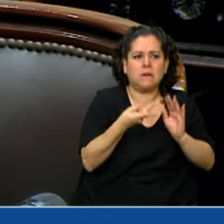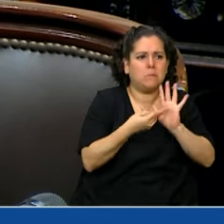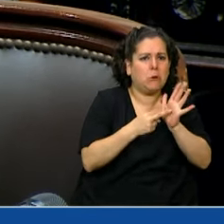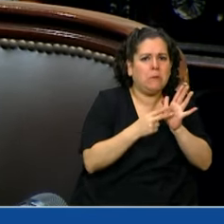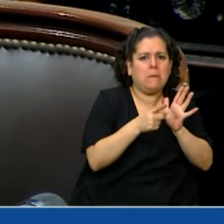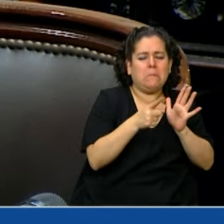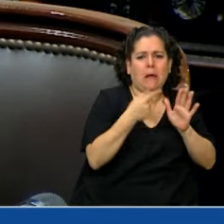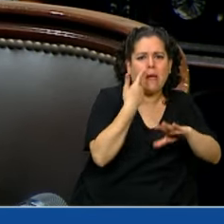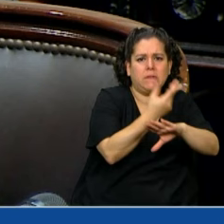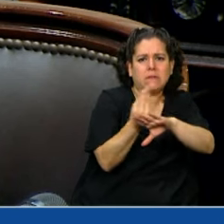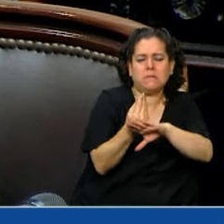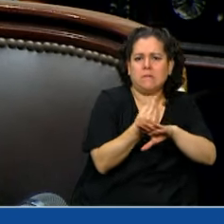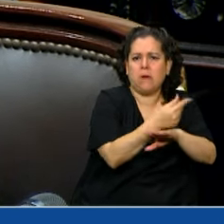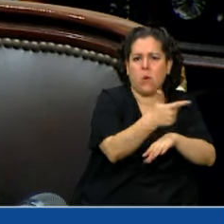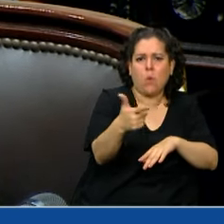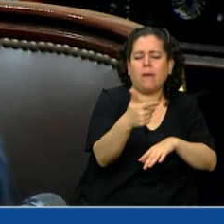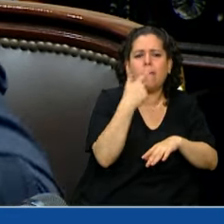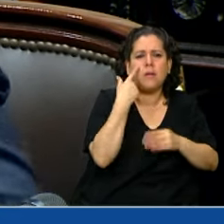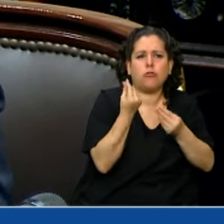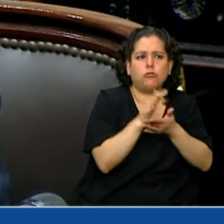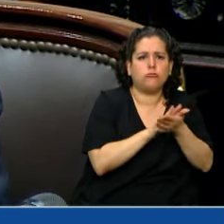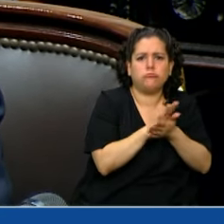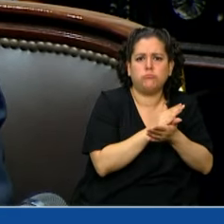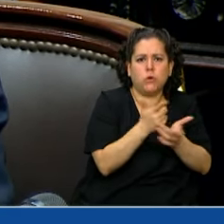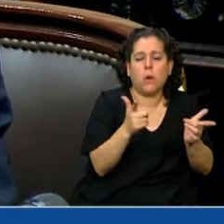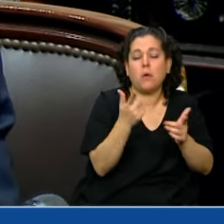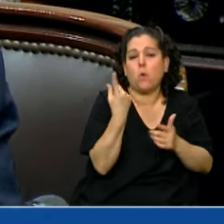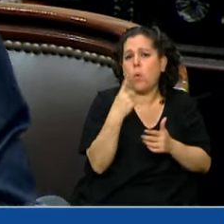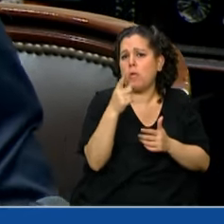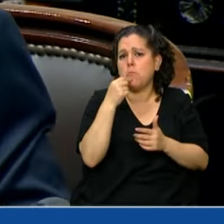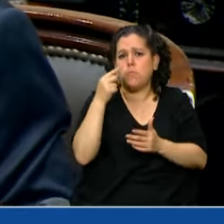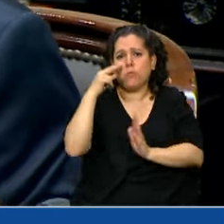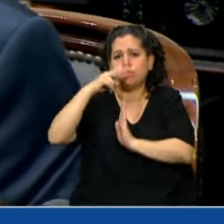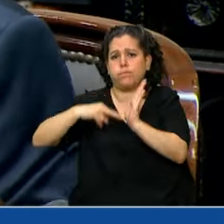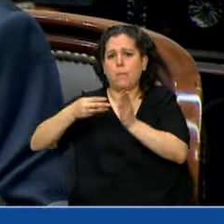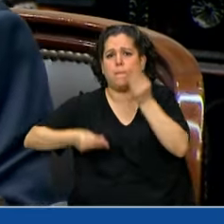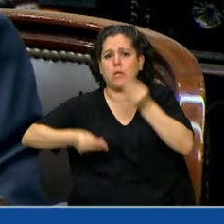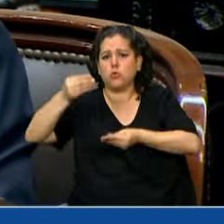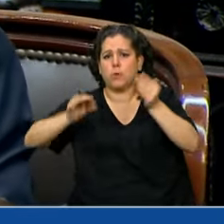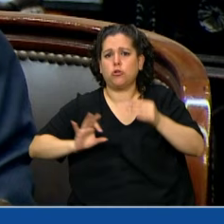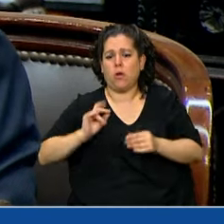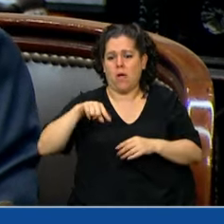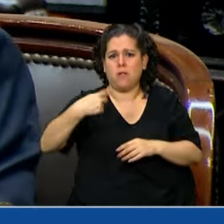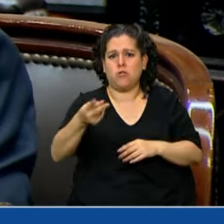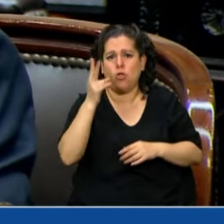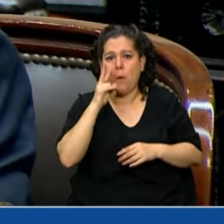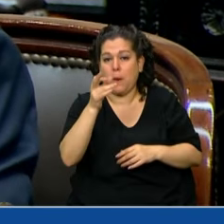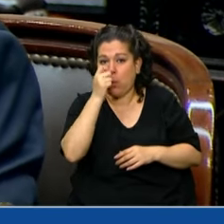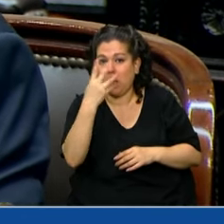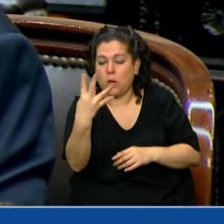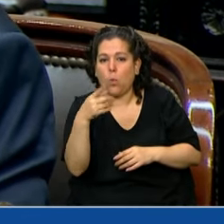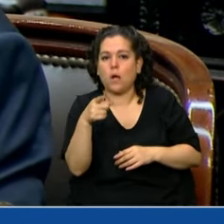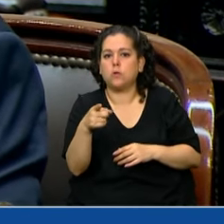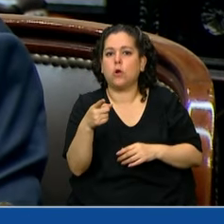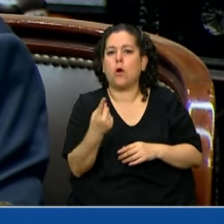de déficit habitacional que nosotros tenemos en nuestro país mire cuando uno mira el presupuesto para el 2024 se